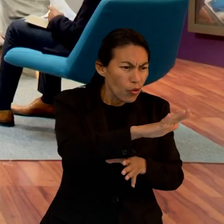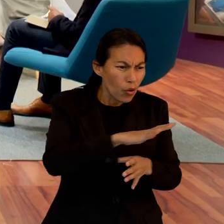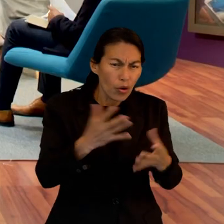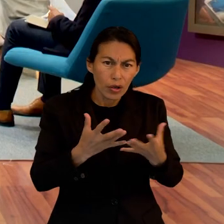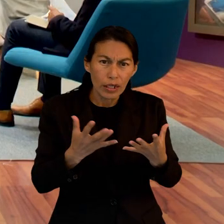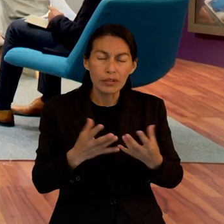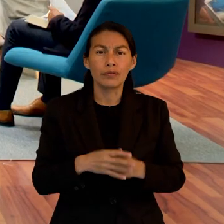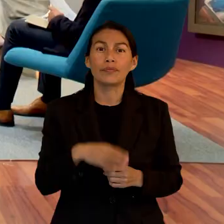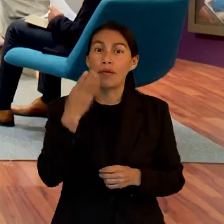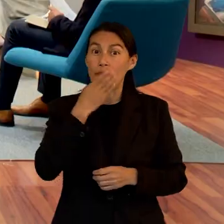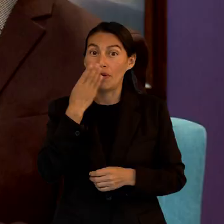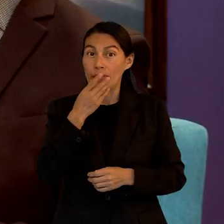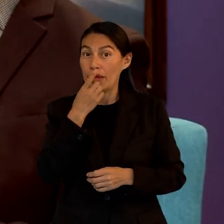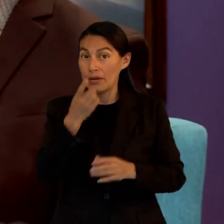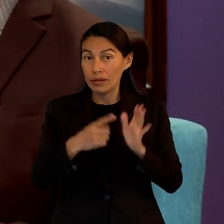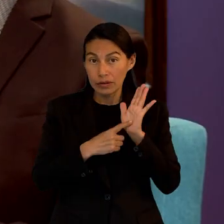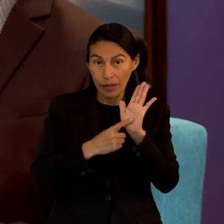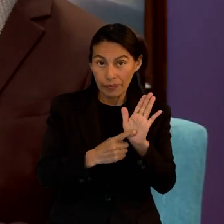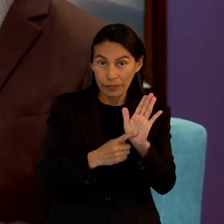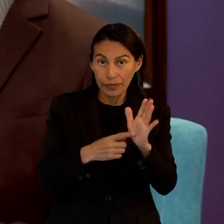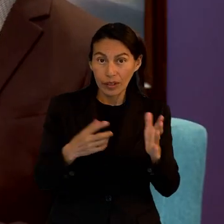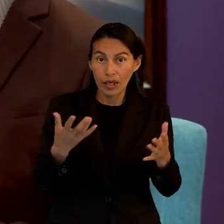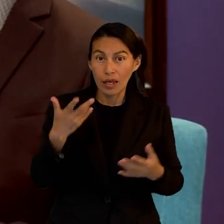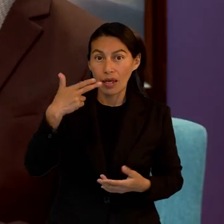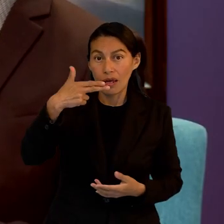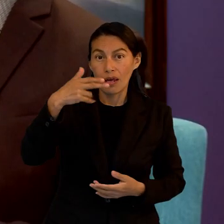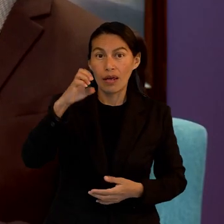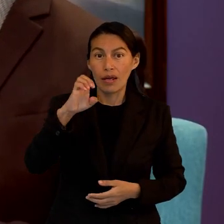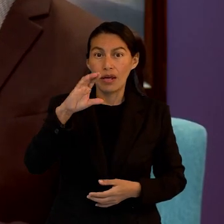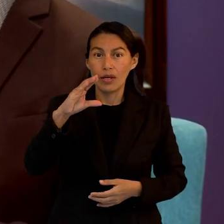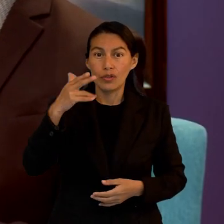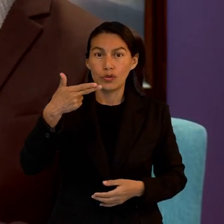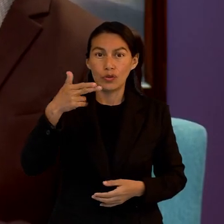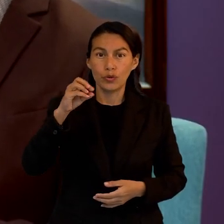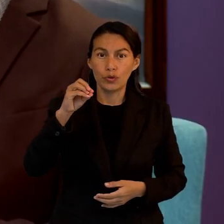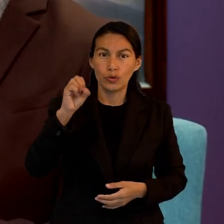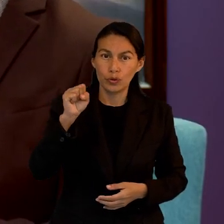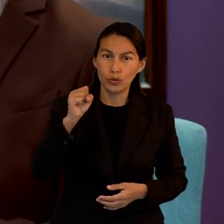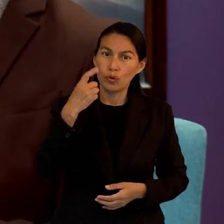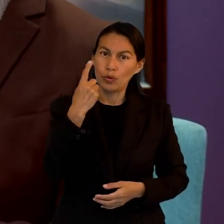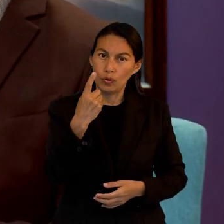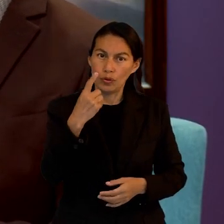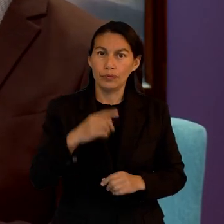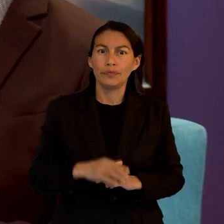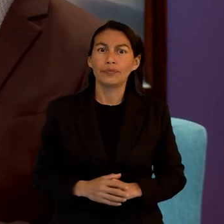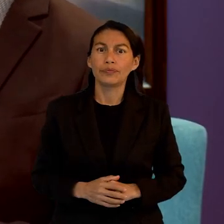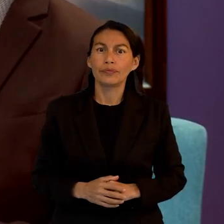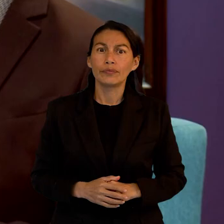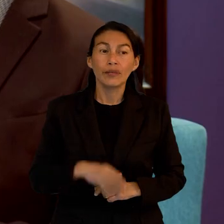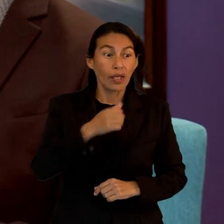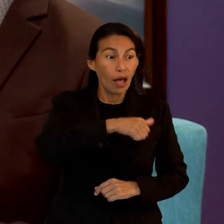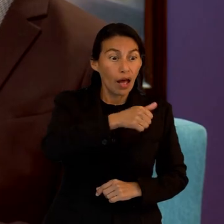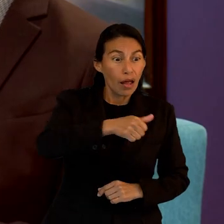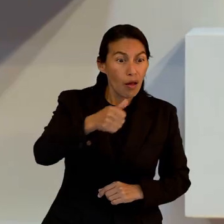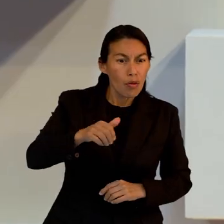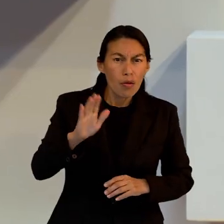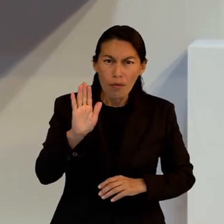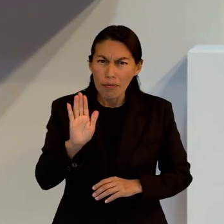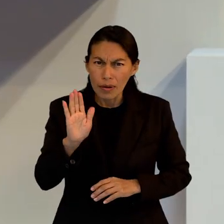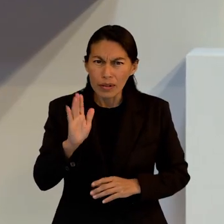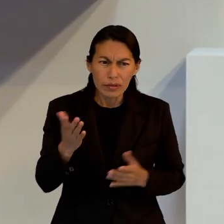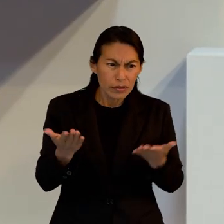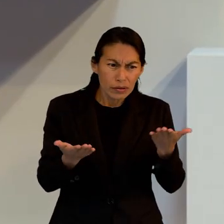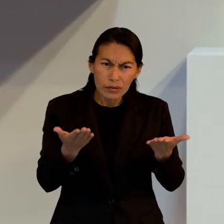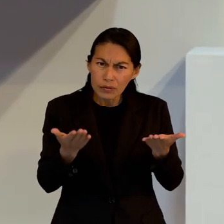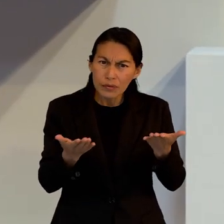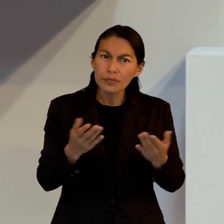lo que dice hechos 12 así que encontramos esta gran verdad allí a través de jesús cada uno con similitudes lo